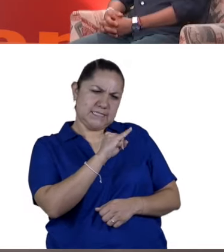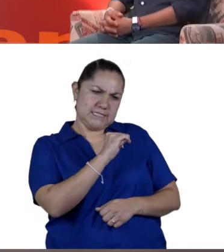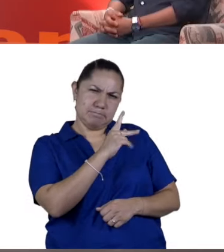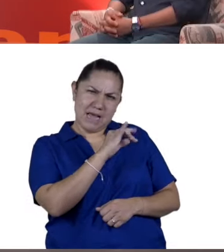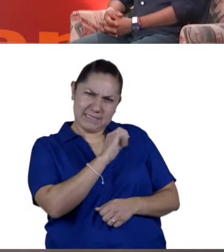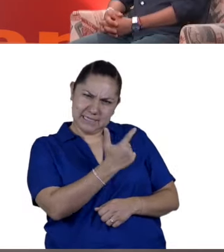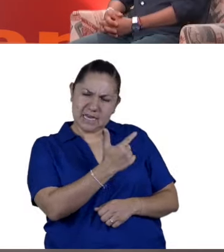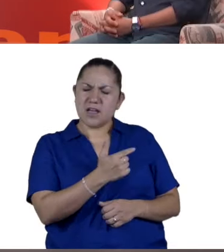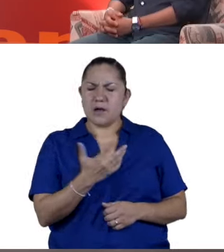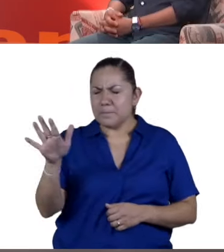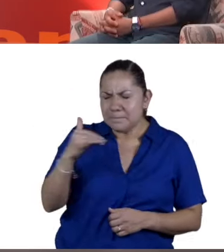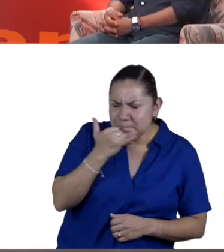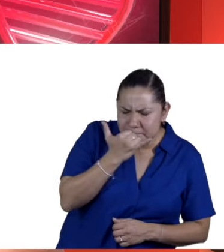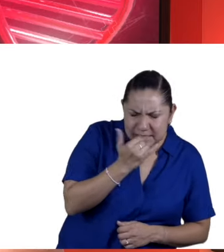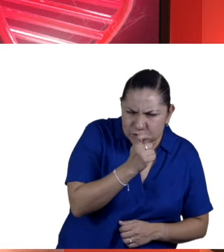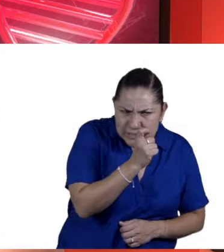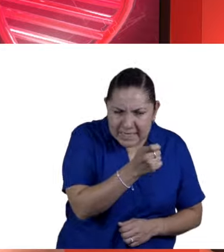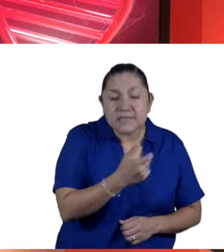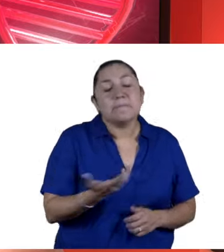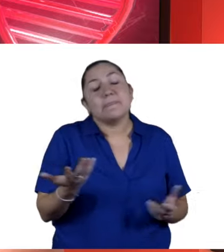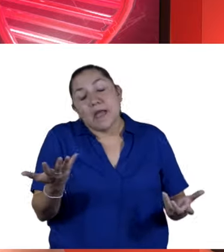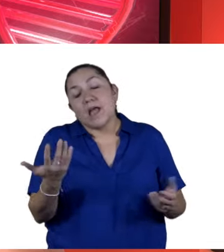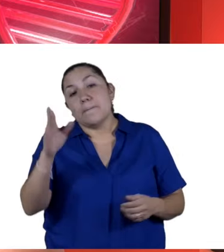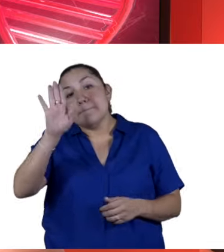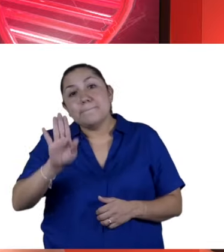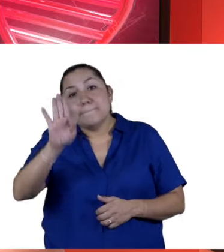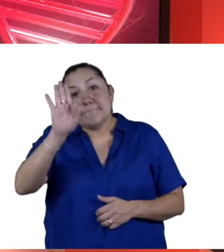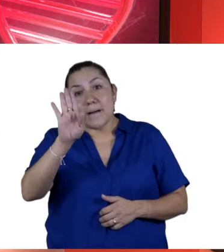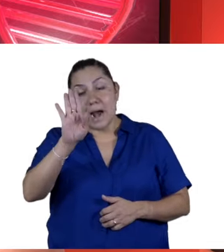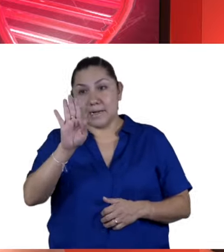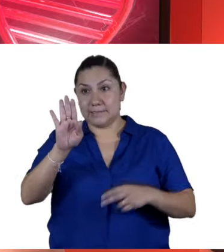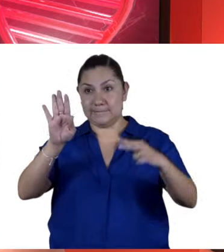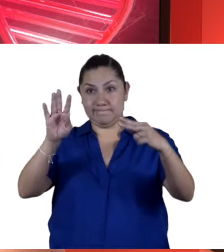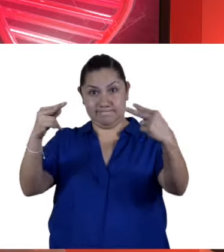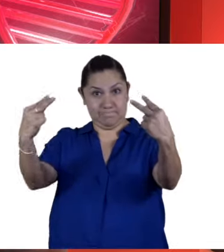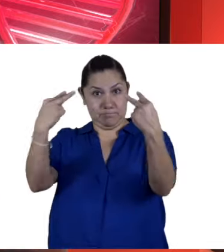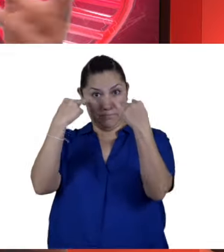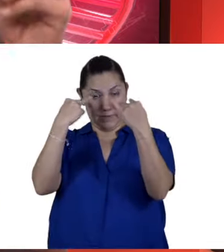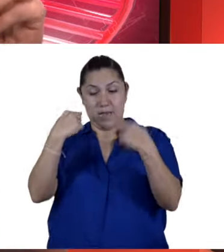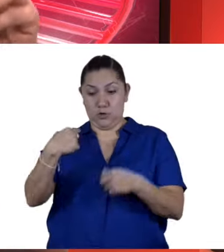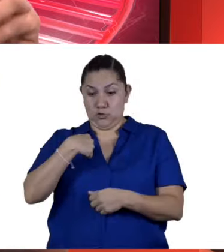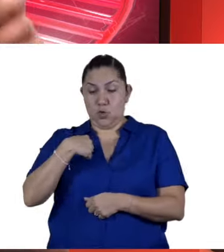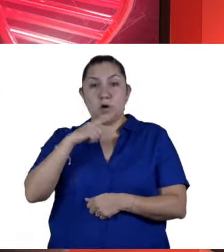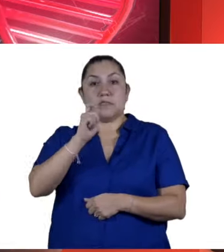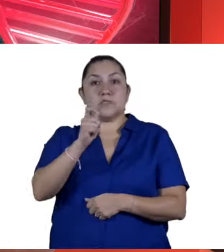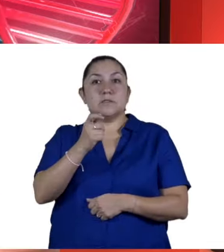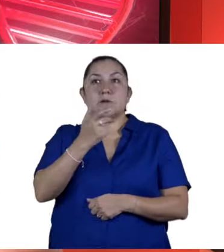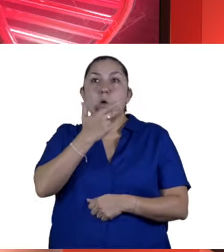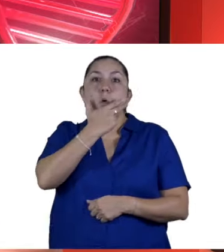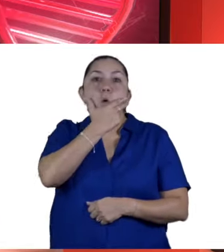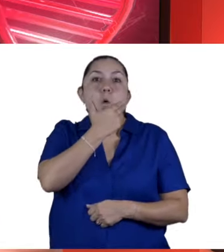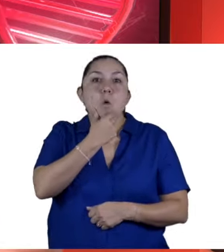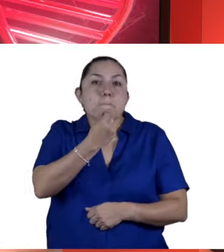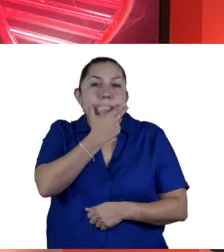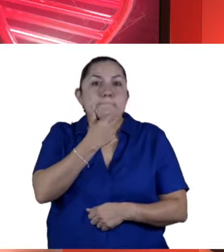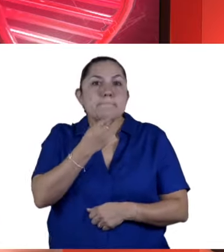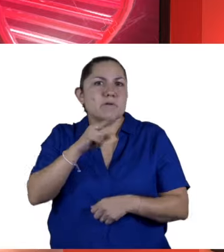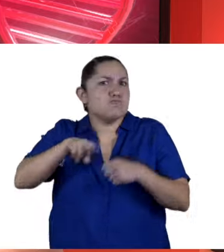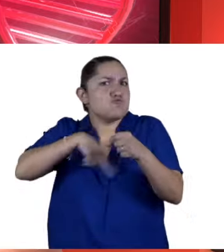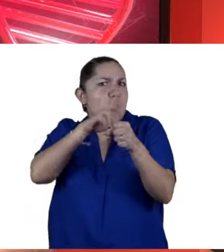Cispacin. sea, parezco un hombre cisgénero. Totalmente. Un natural,